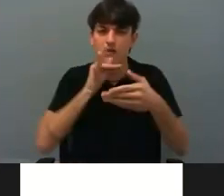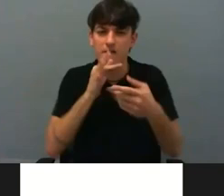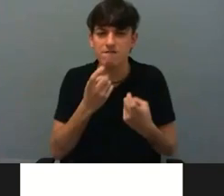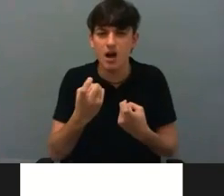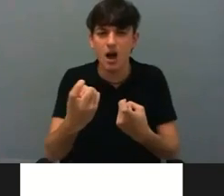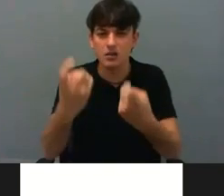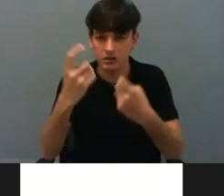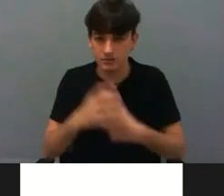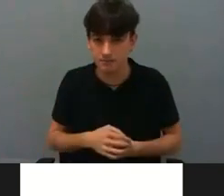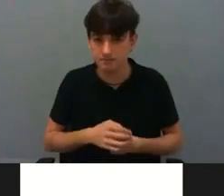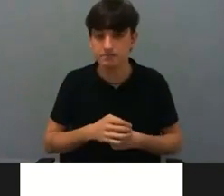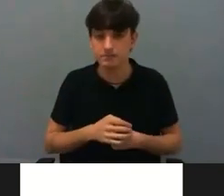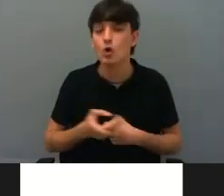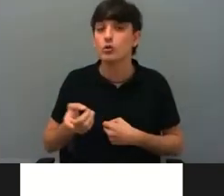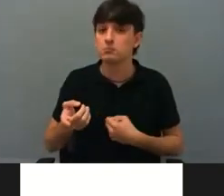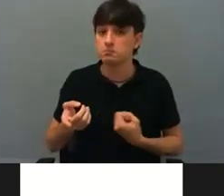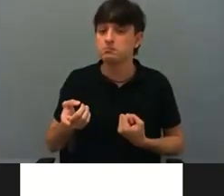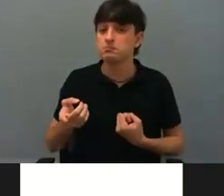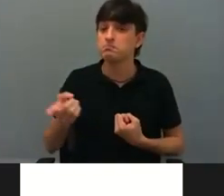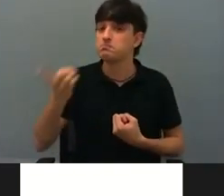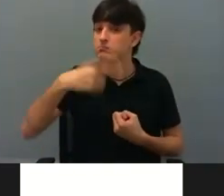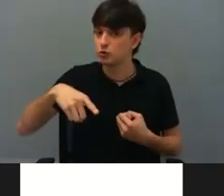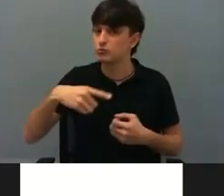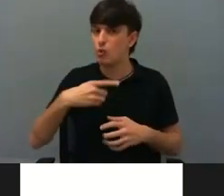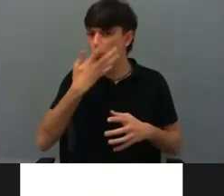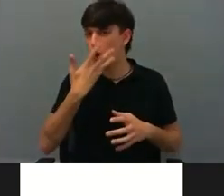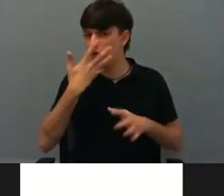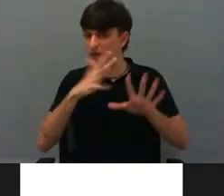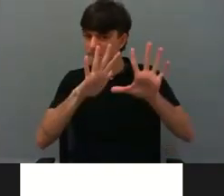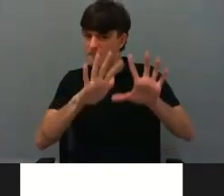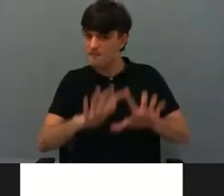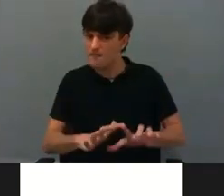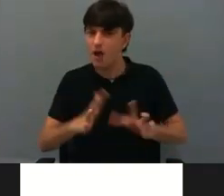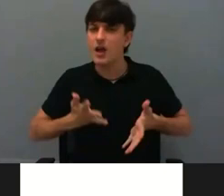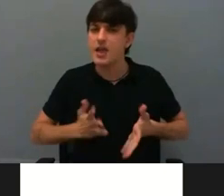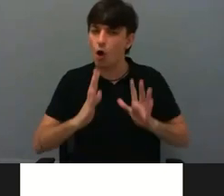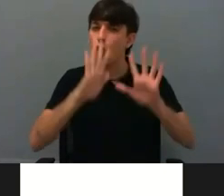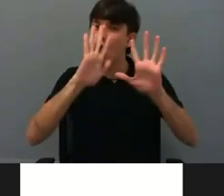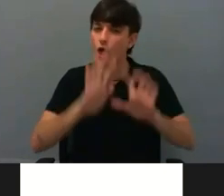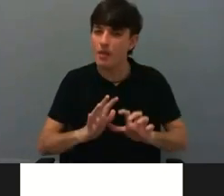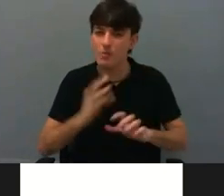que nosotros conoce a nuestros hijos. Muchas gracias.